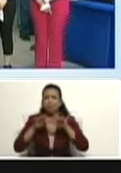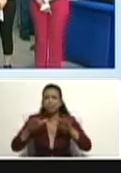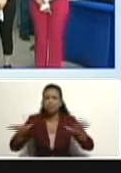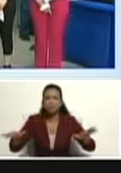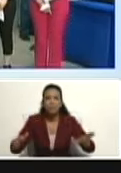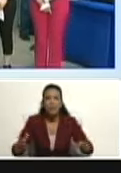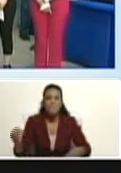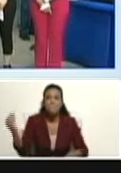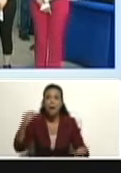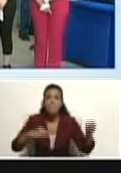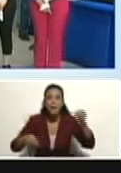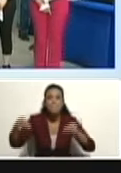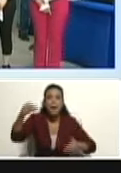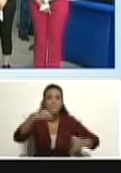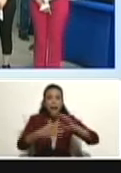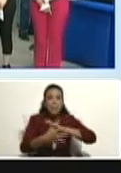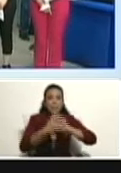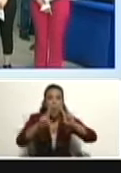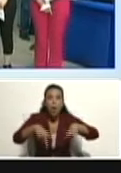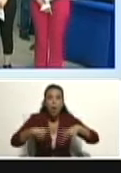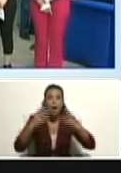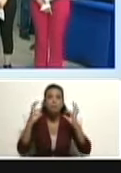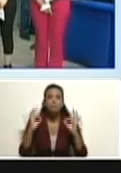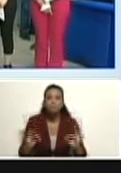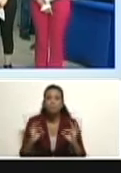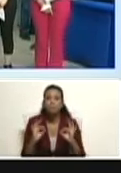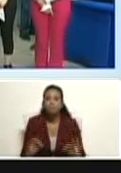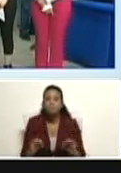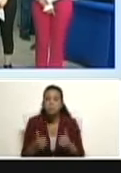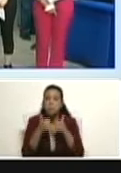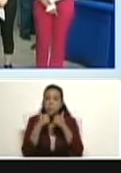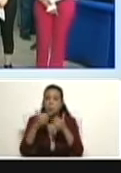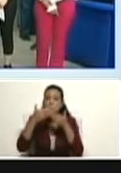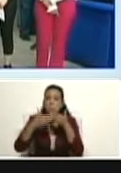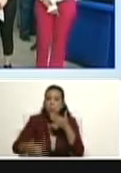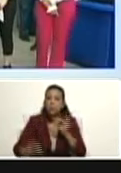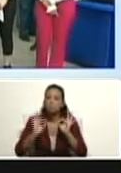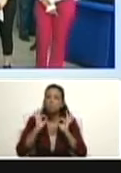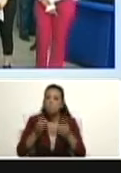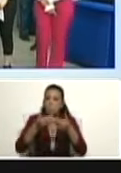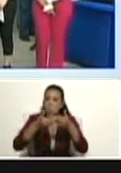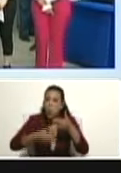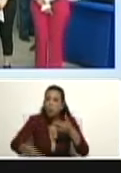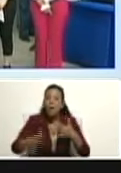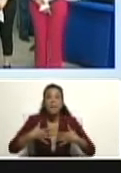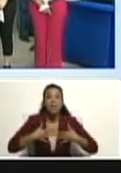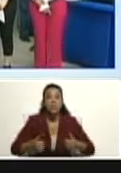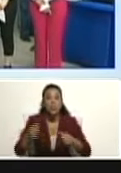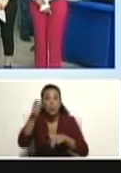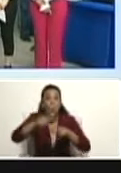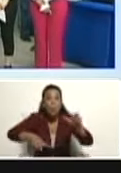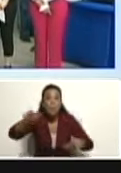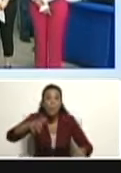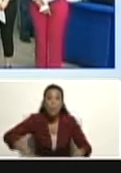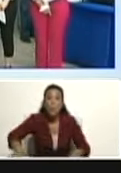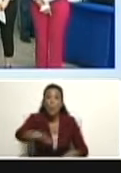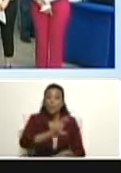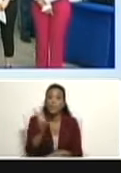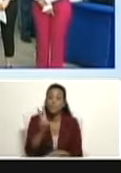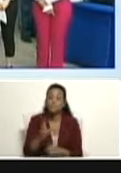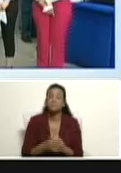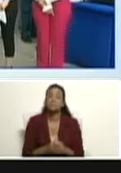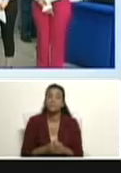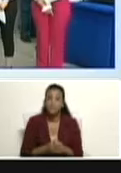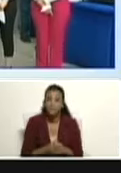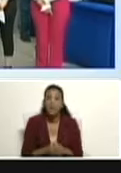explosión creativa a nivel tecnológico muy pronto para la salud de Venezuela